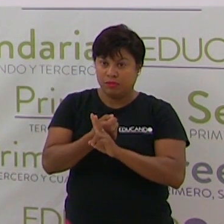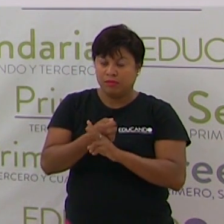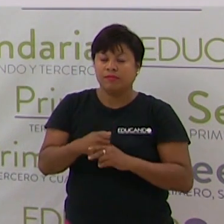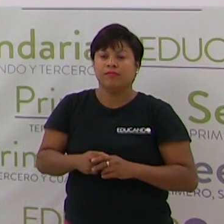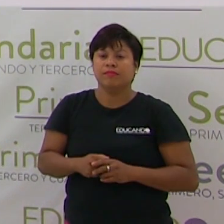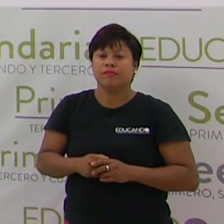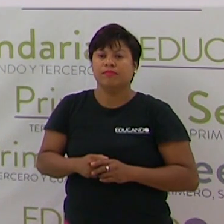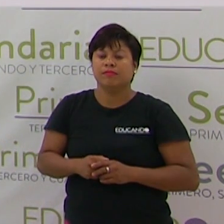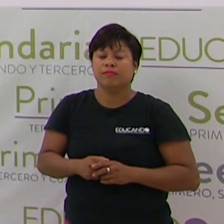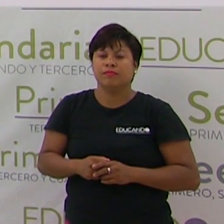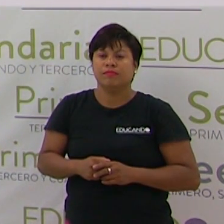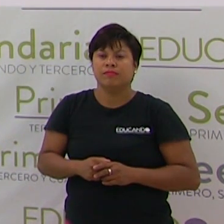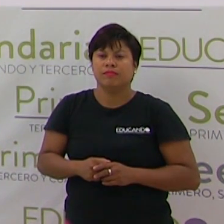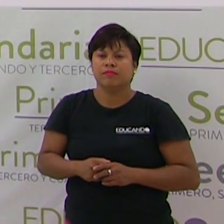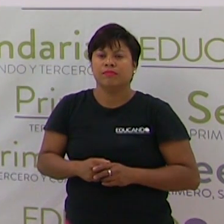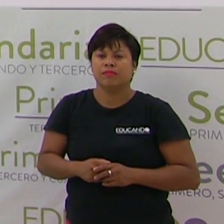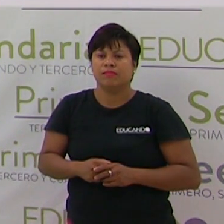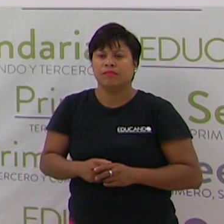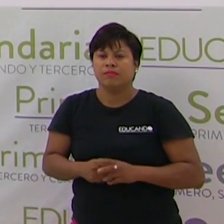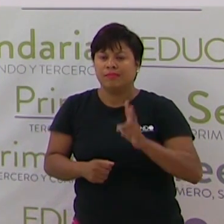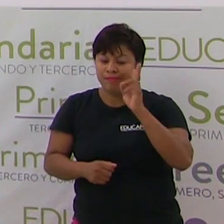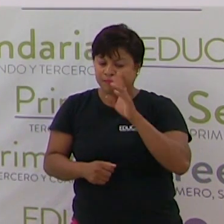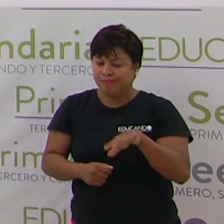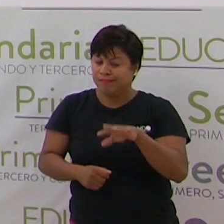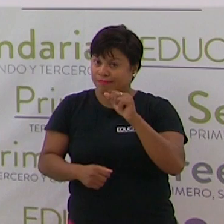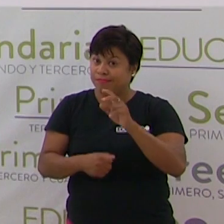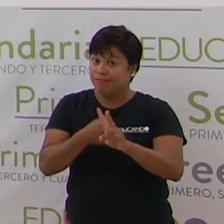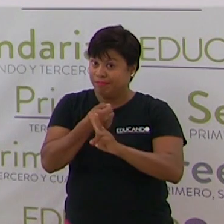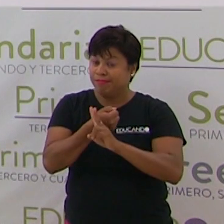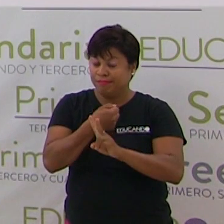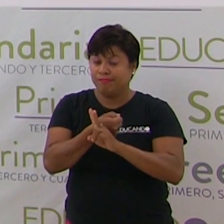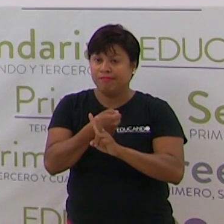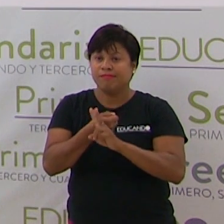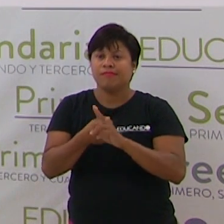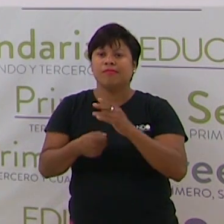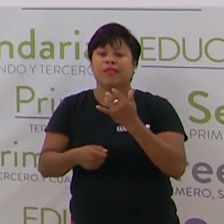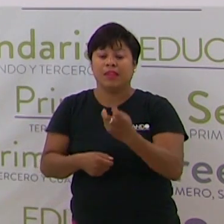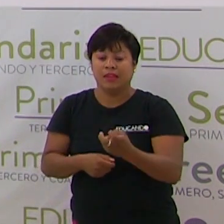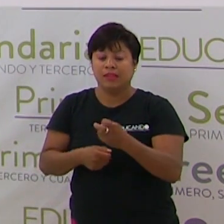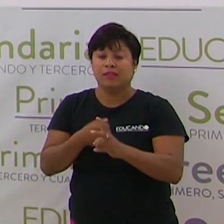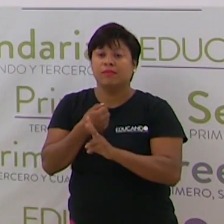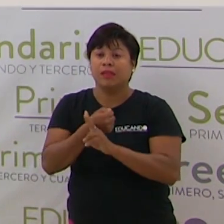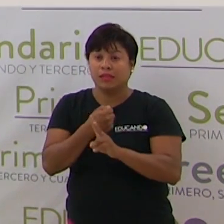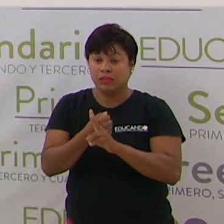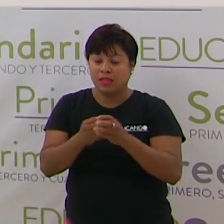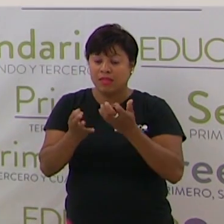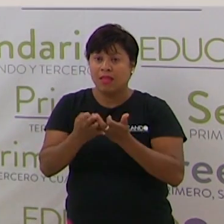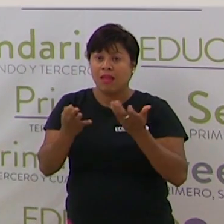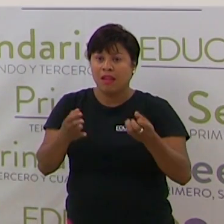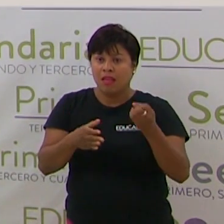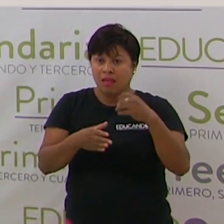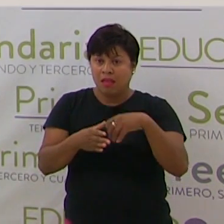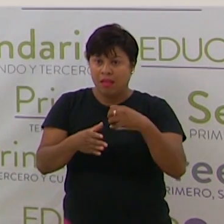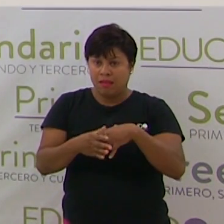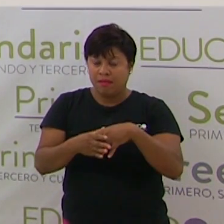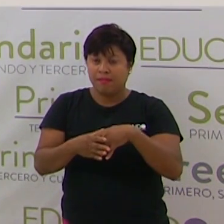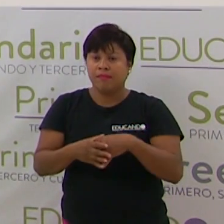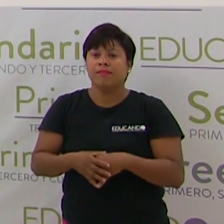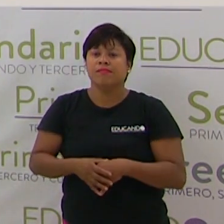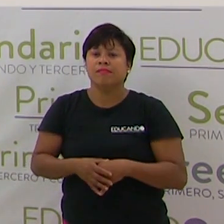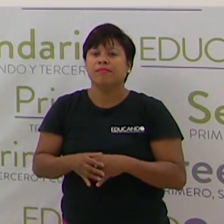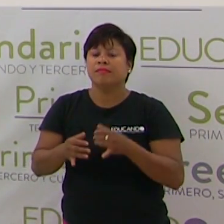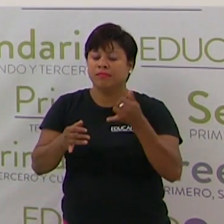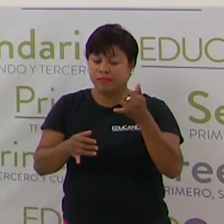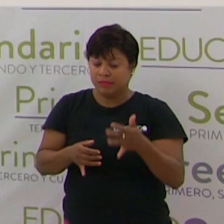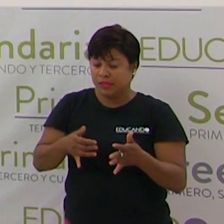tierra y como está haciendo tanto calor, fíjate, está caliente todavía. ¿Sí? Entonces, este vaso de tierra pesará más